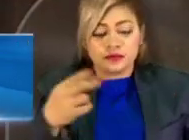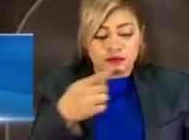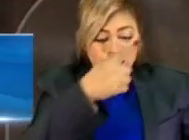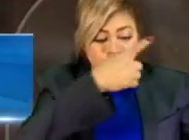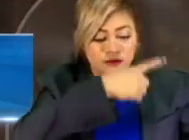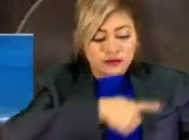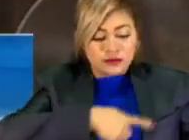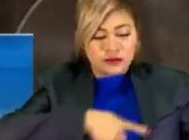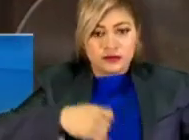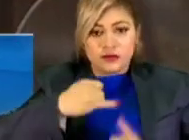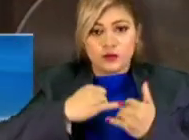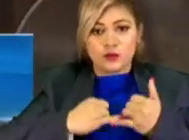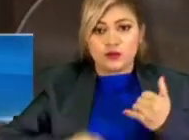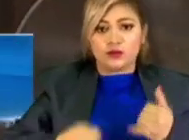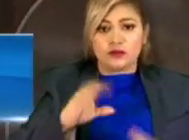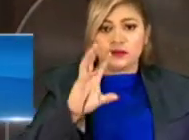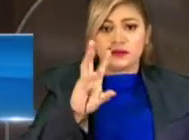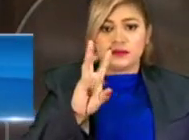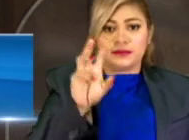año 2021.